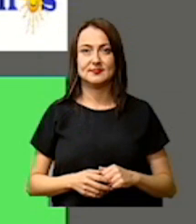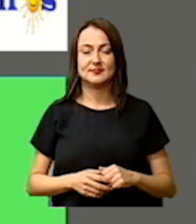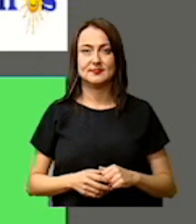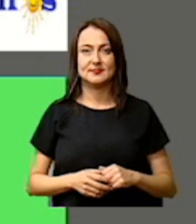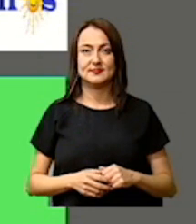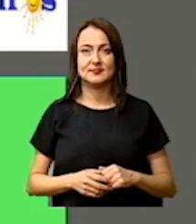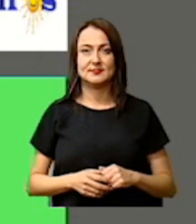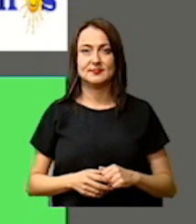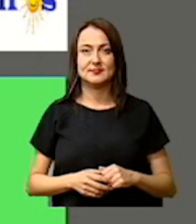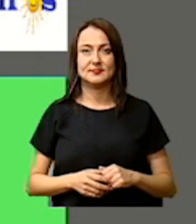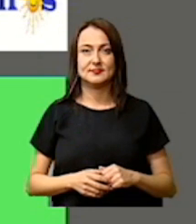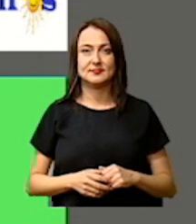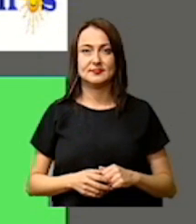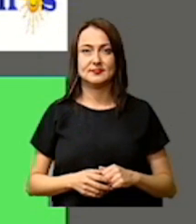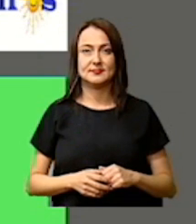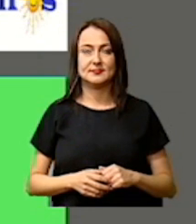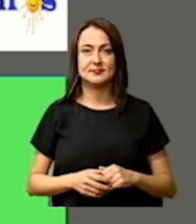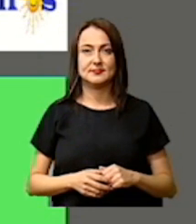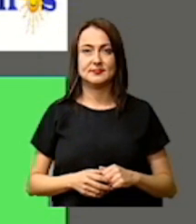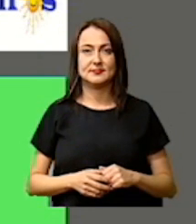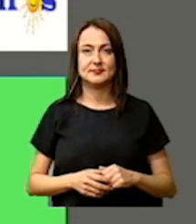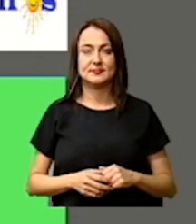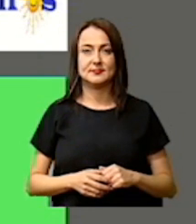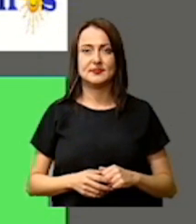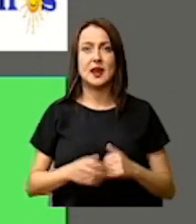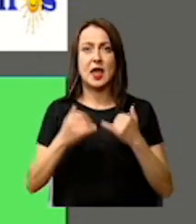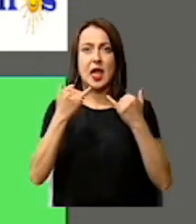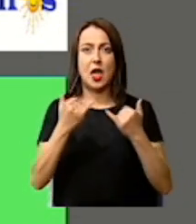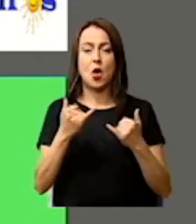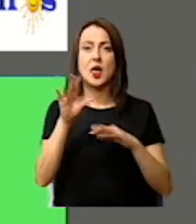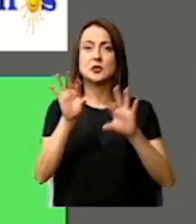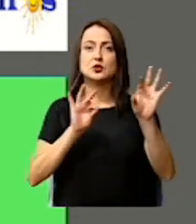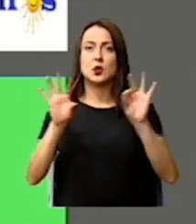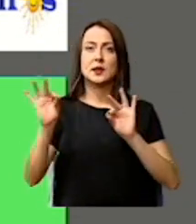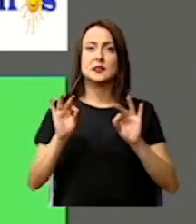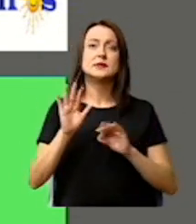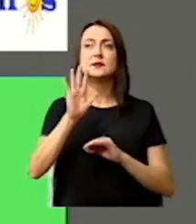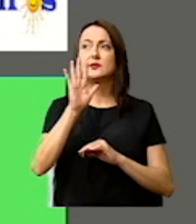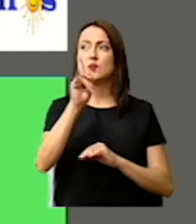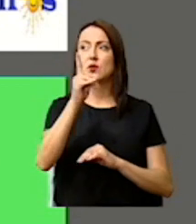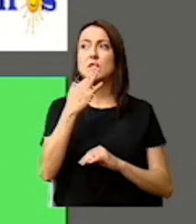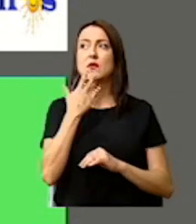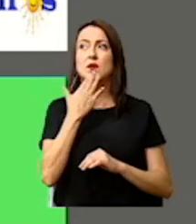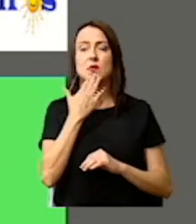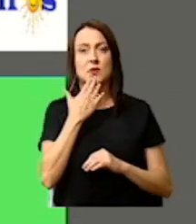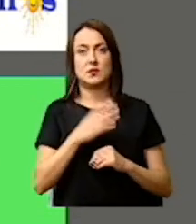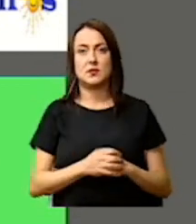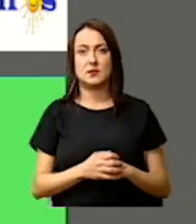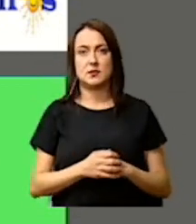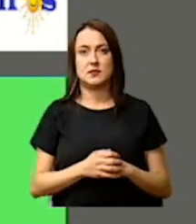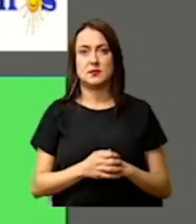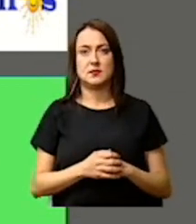Me faltan 5 minutos. Vamos a escoger un color.